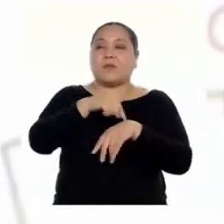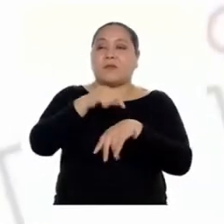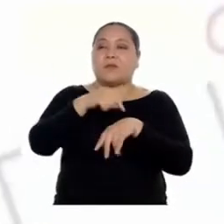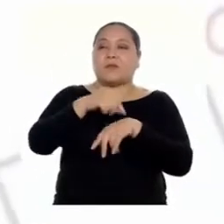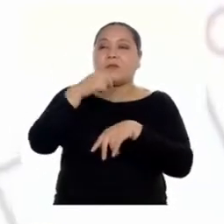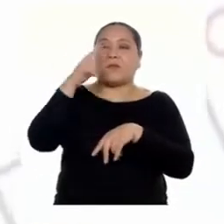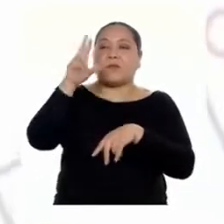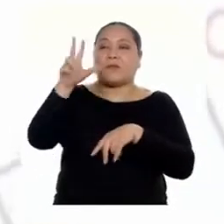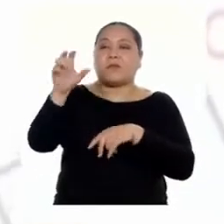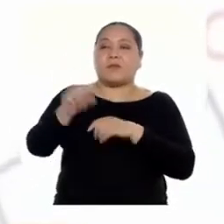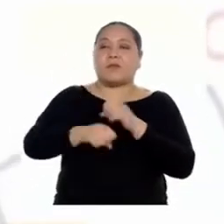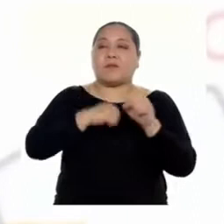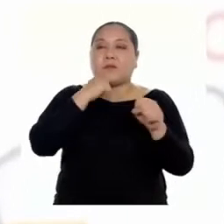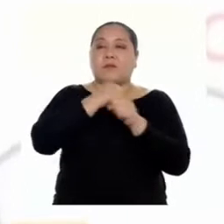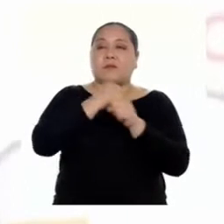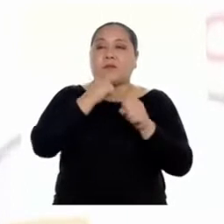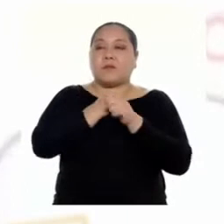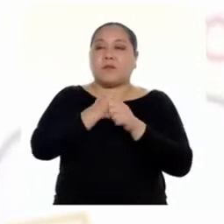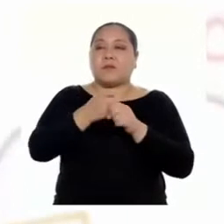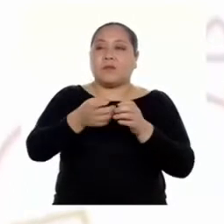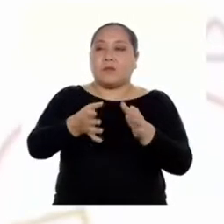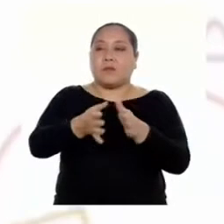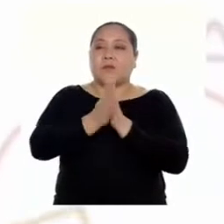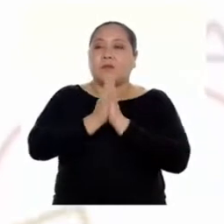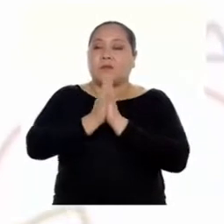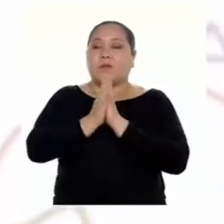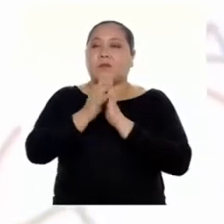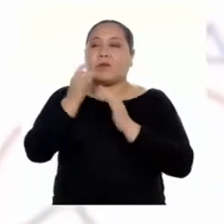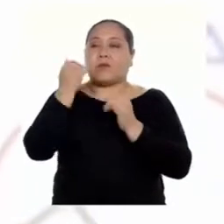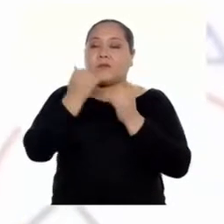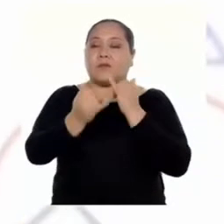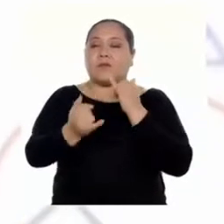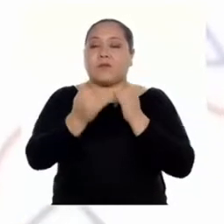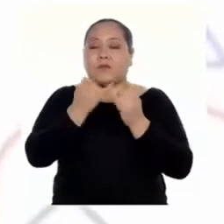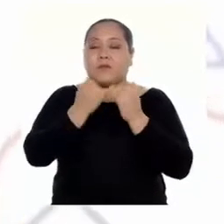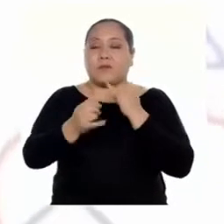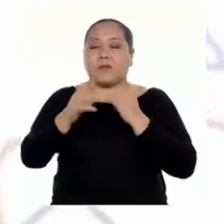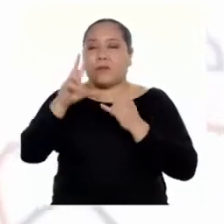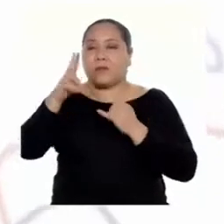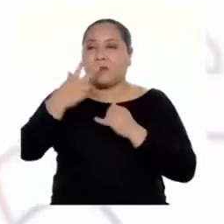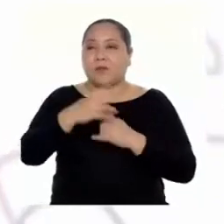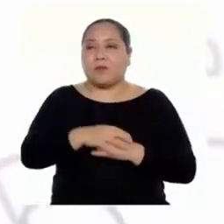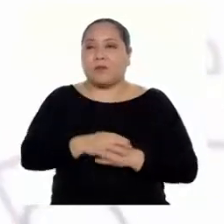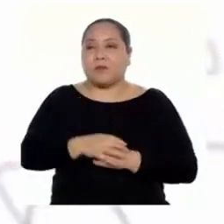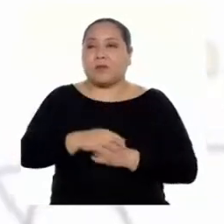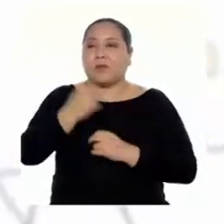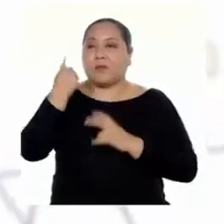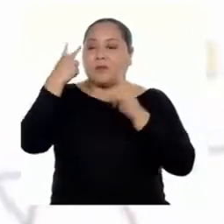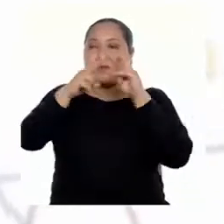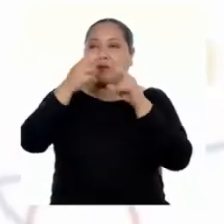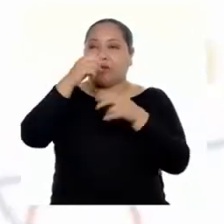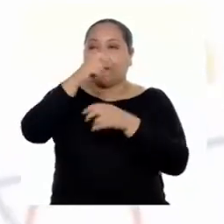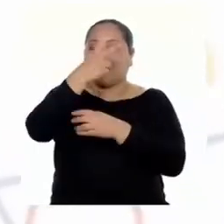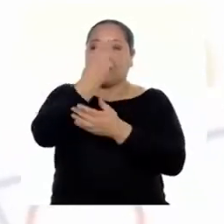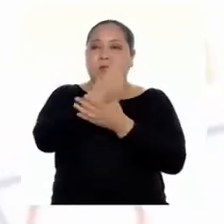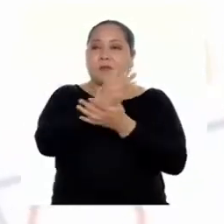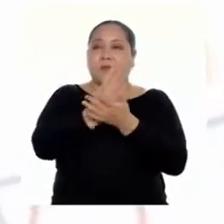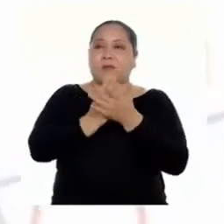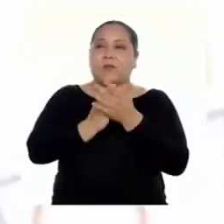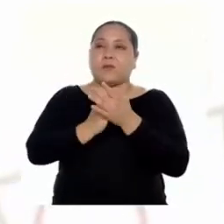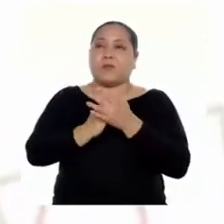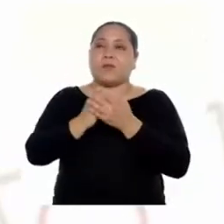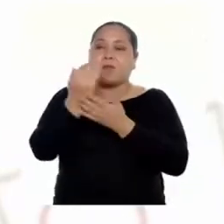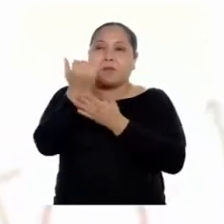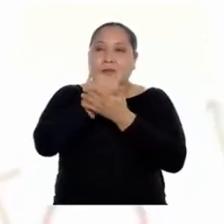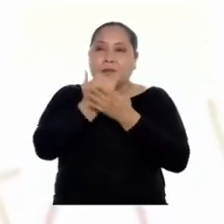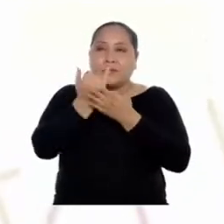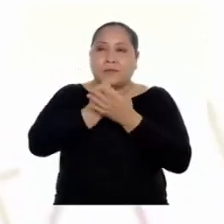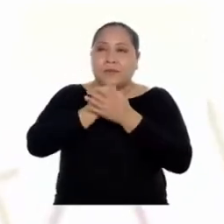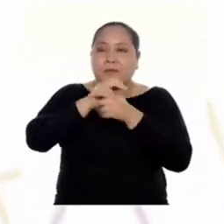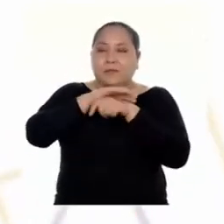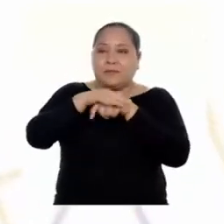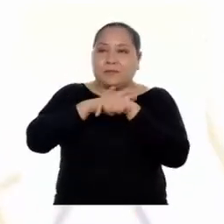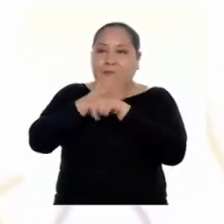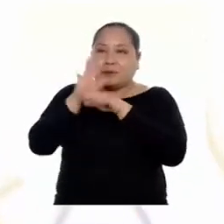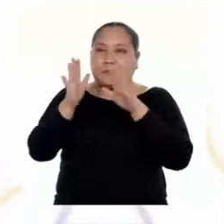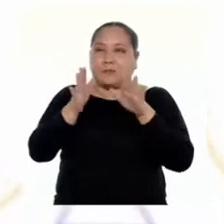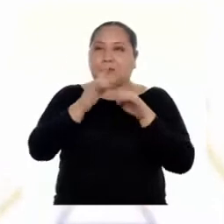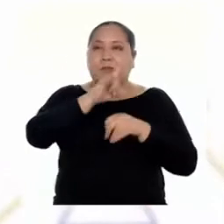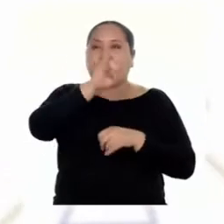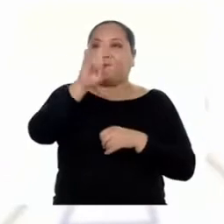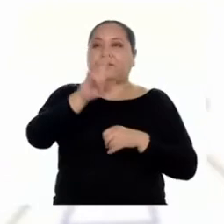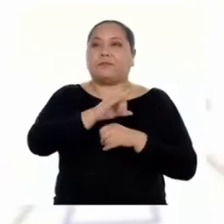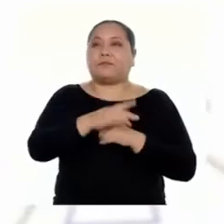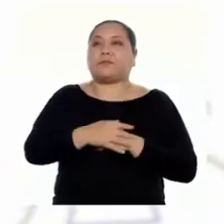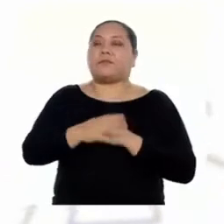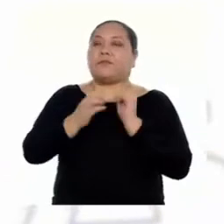el capital final al cerrar el tercer año. Ahora veamos la segunda fase, diseño del plan. Utilizamos la